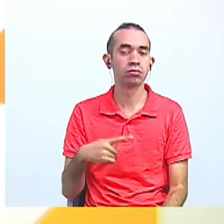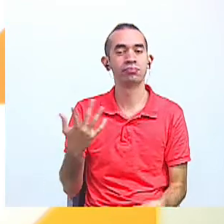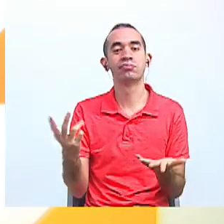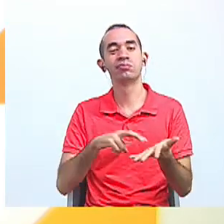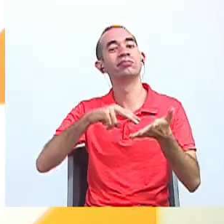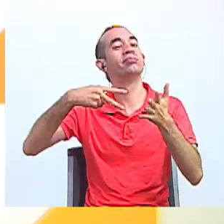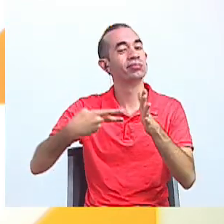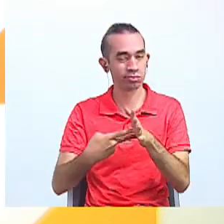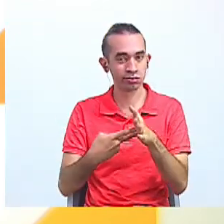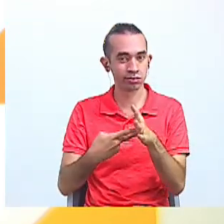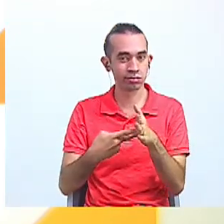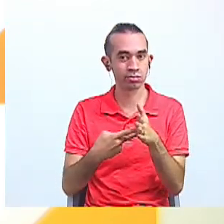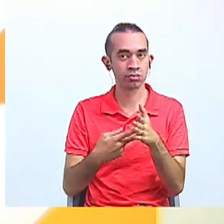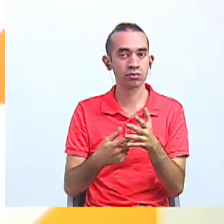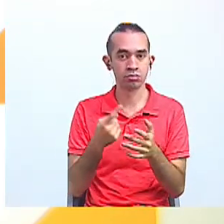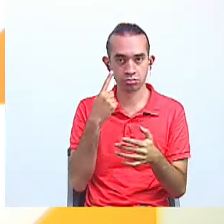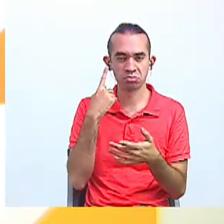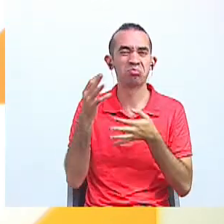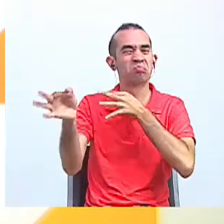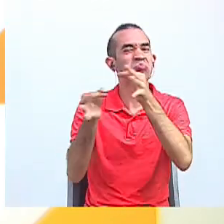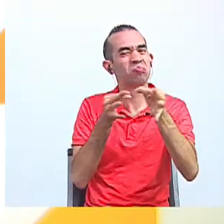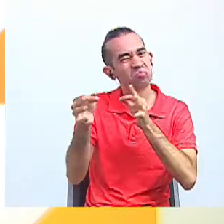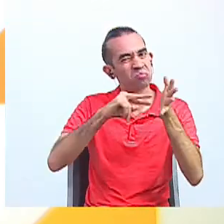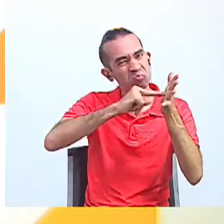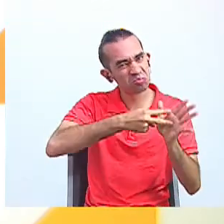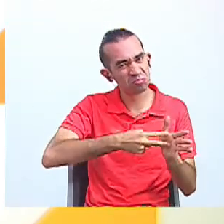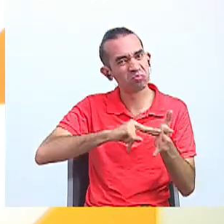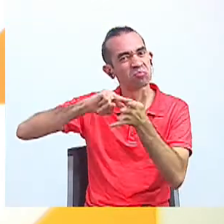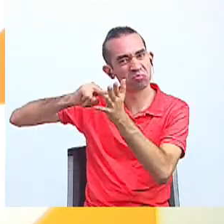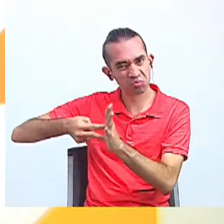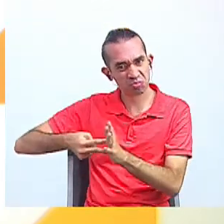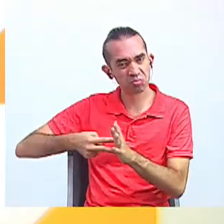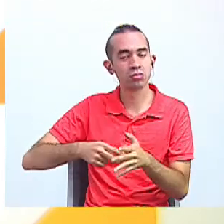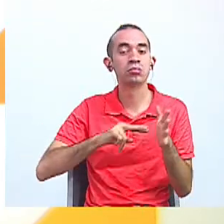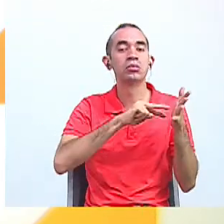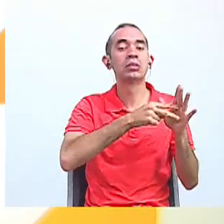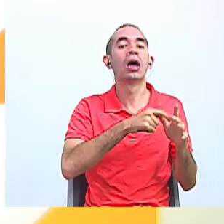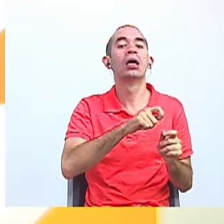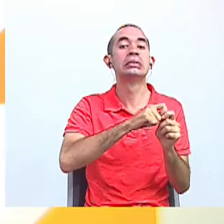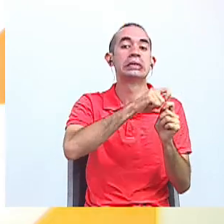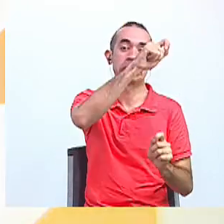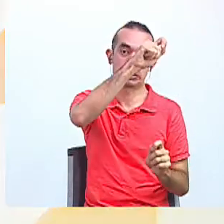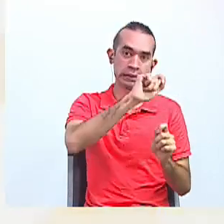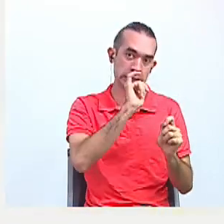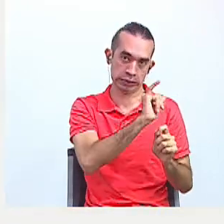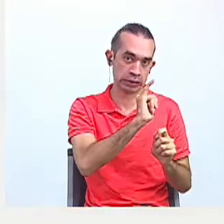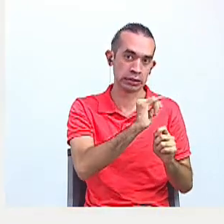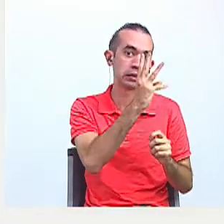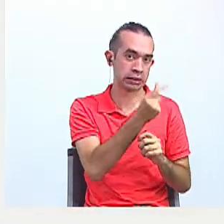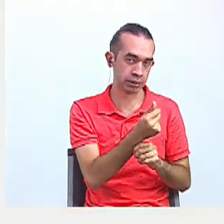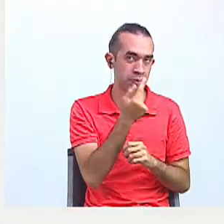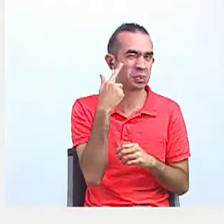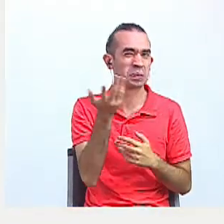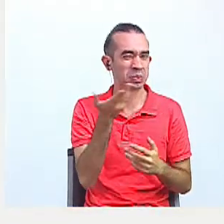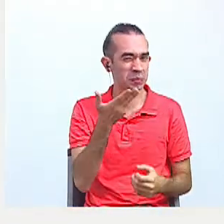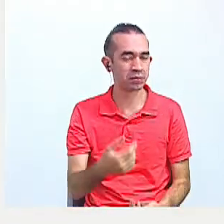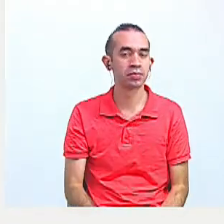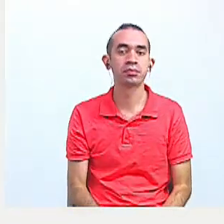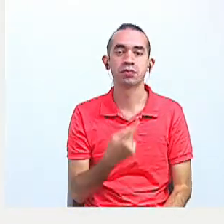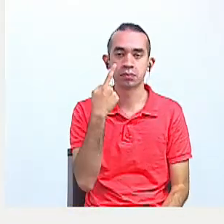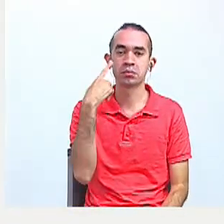eso vamos a ir a ver la definición de una cantidad escalar. Veamos. Muy